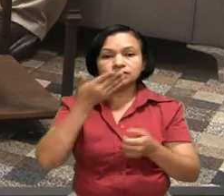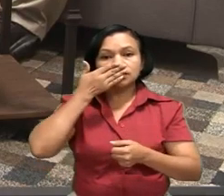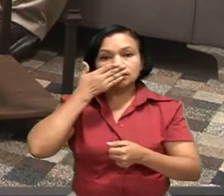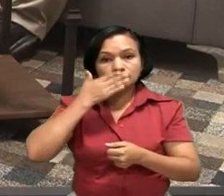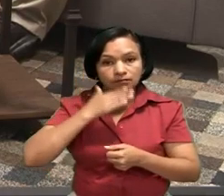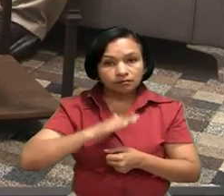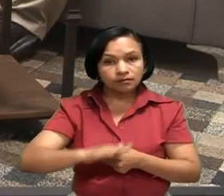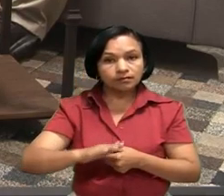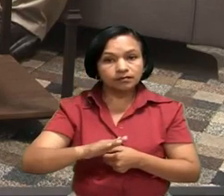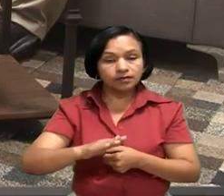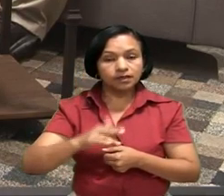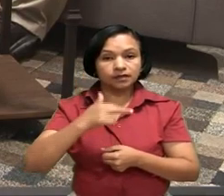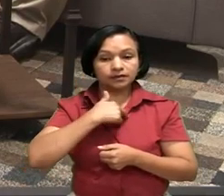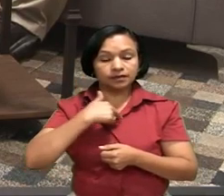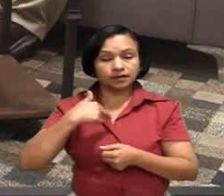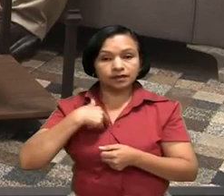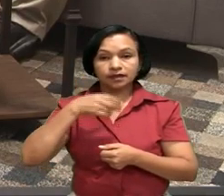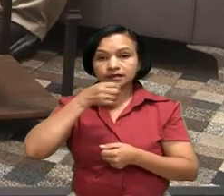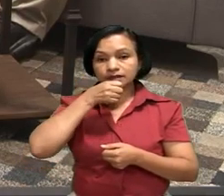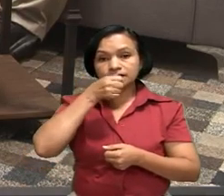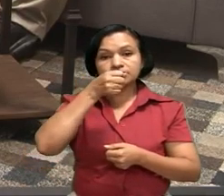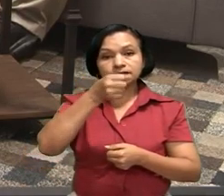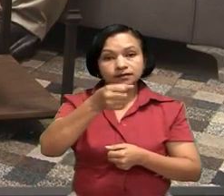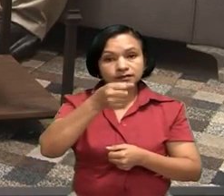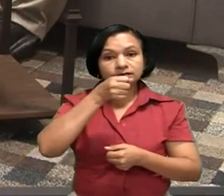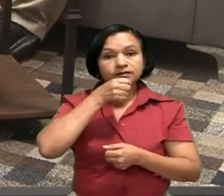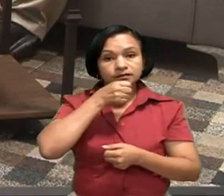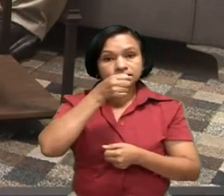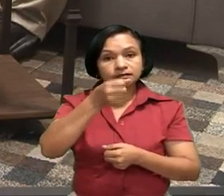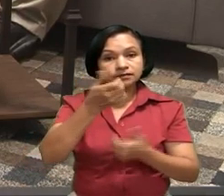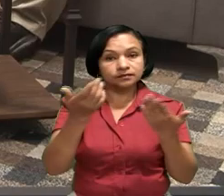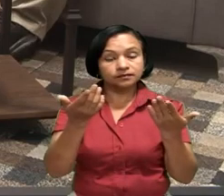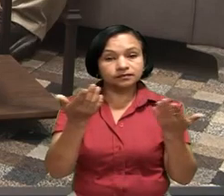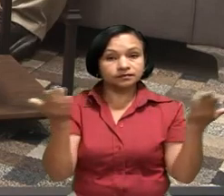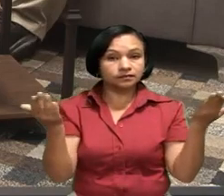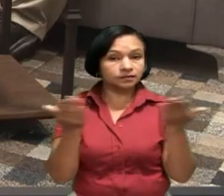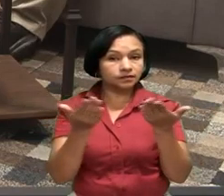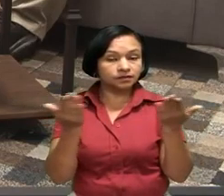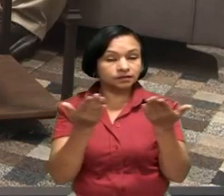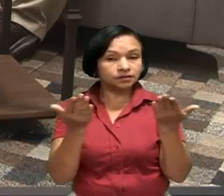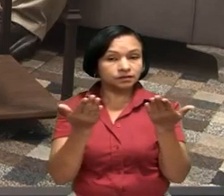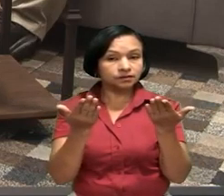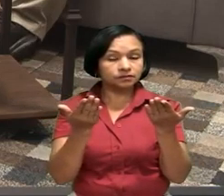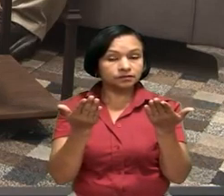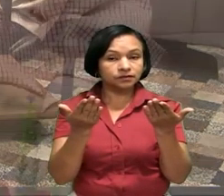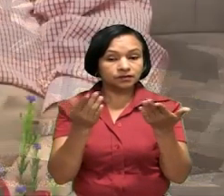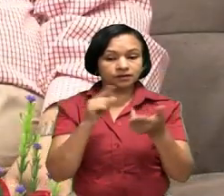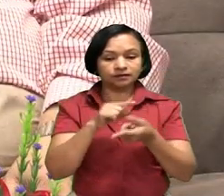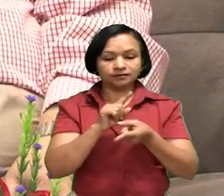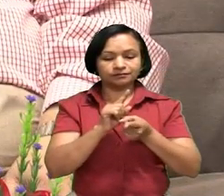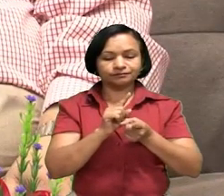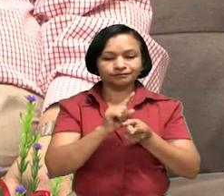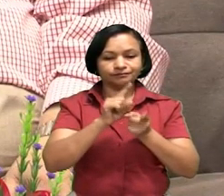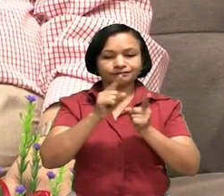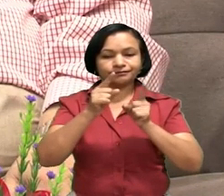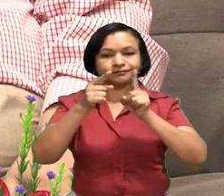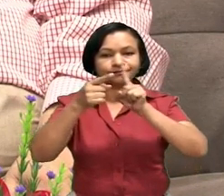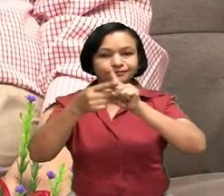hagas de la carrera una especie de plataforma para